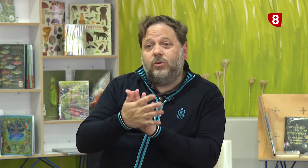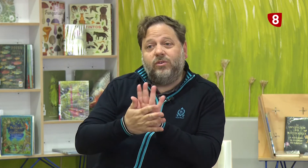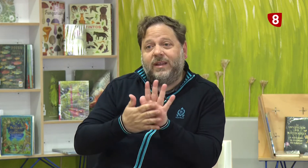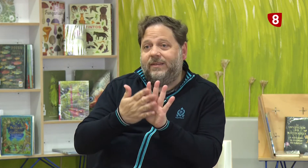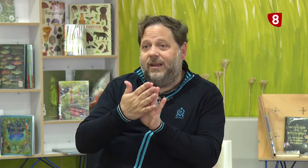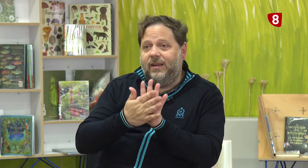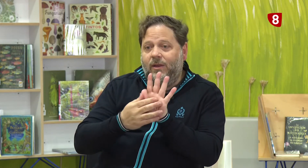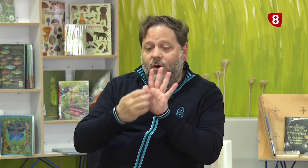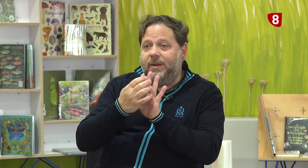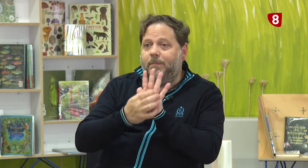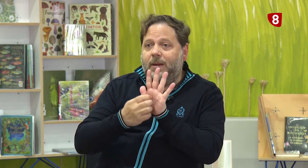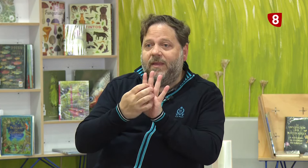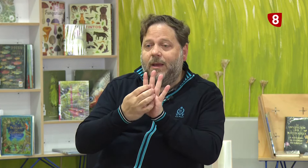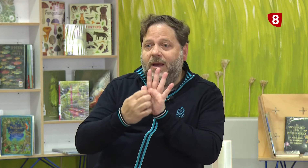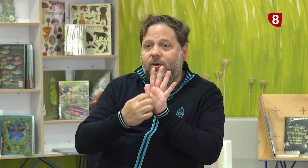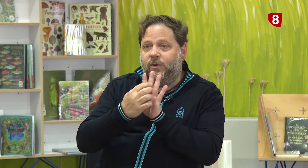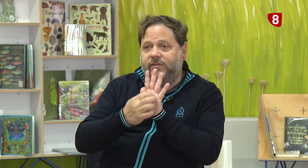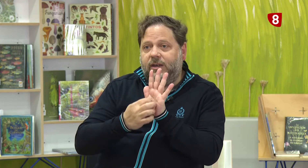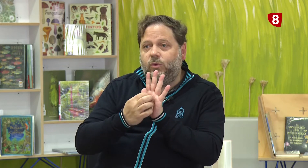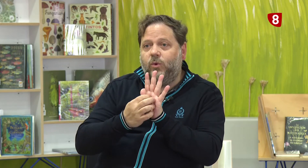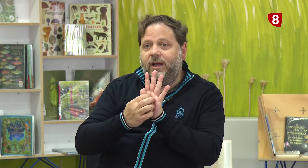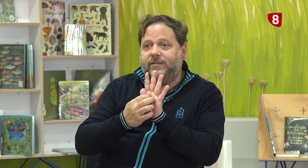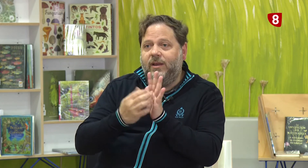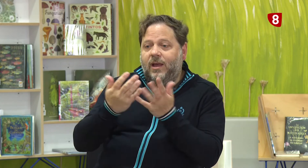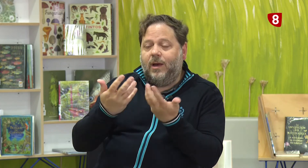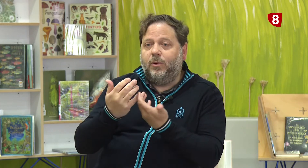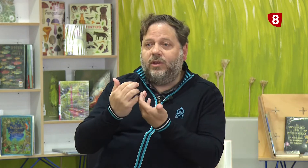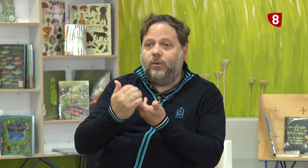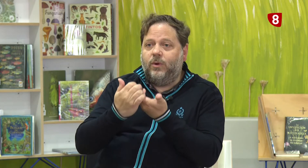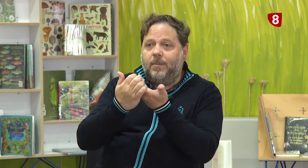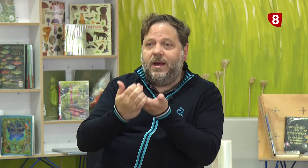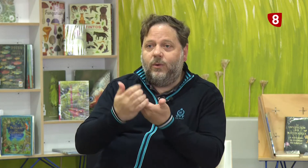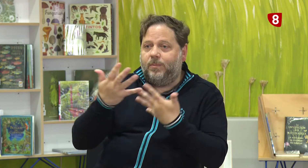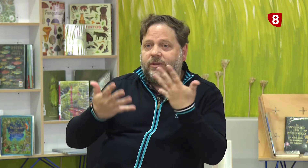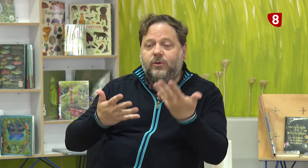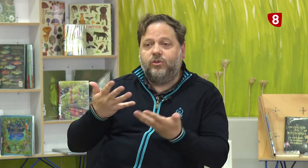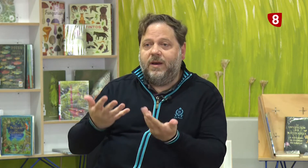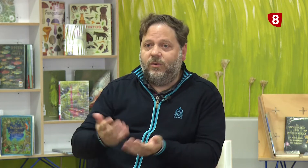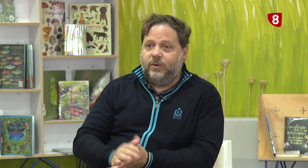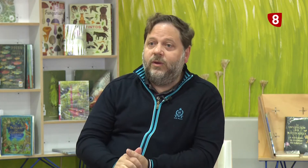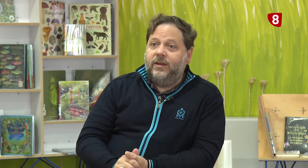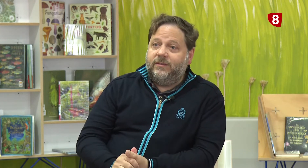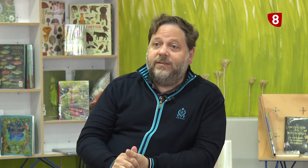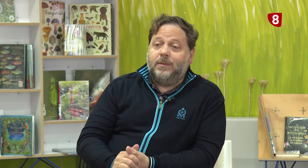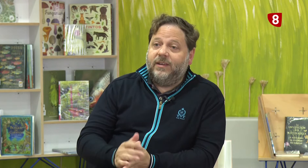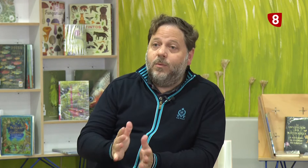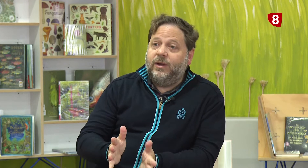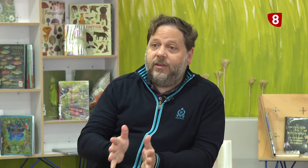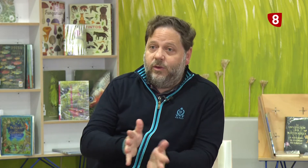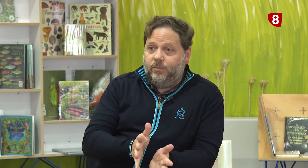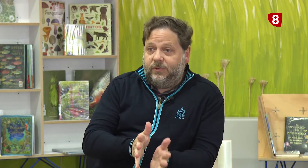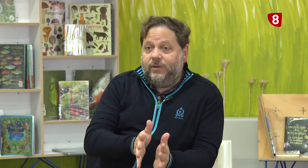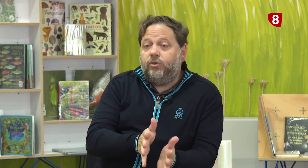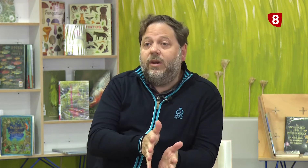son casi todos táctiles, o bien palma de la mano, escrituras, apoyado en una mano, apoyado en dos manos, bueno, sistemas de